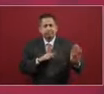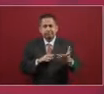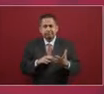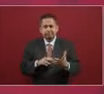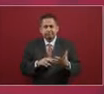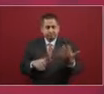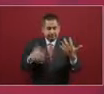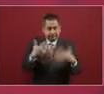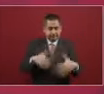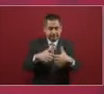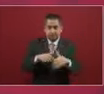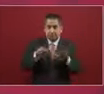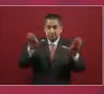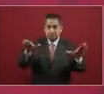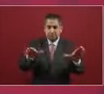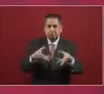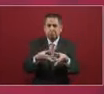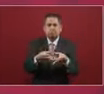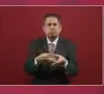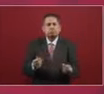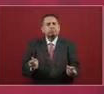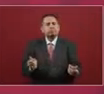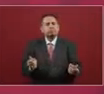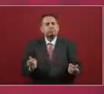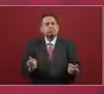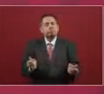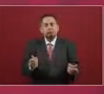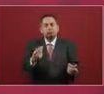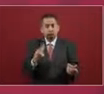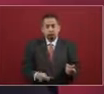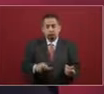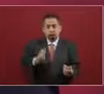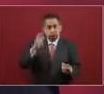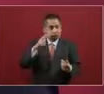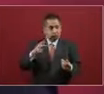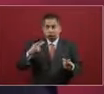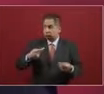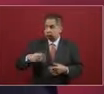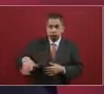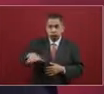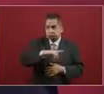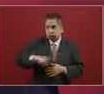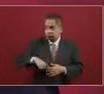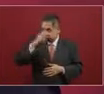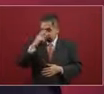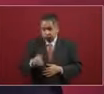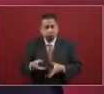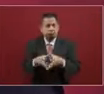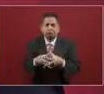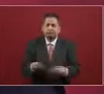una empresa que era pública, mexicana.